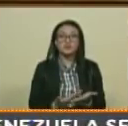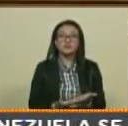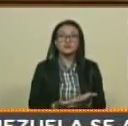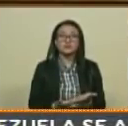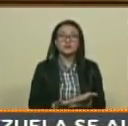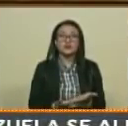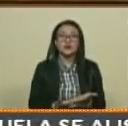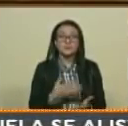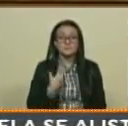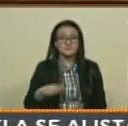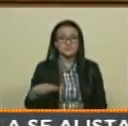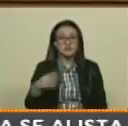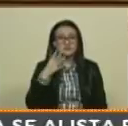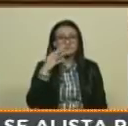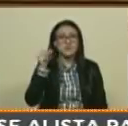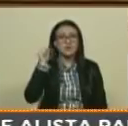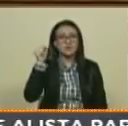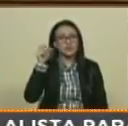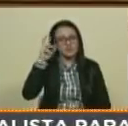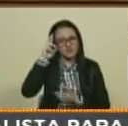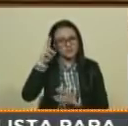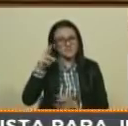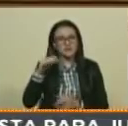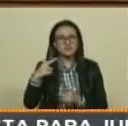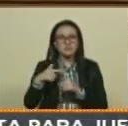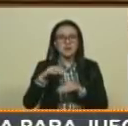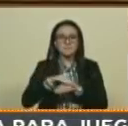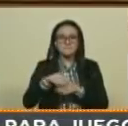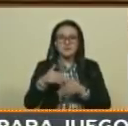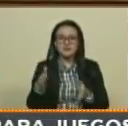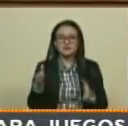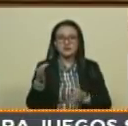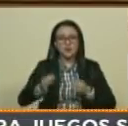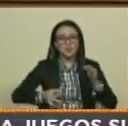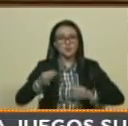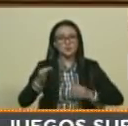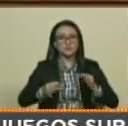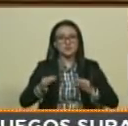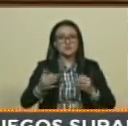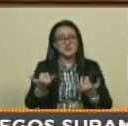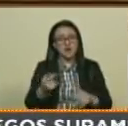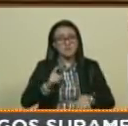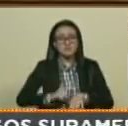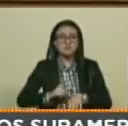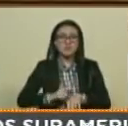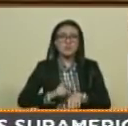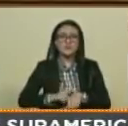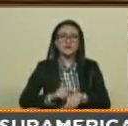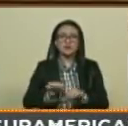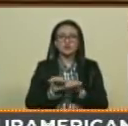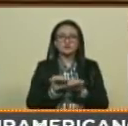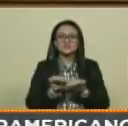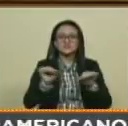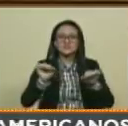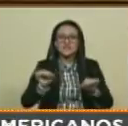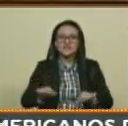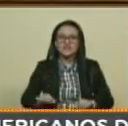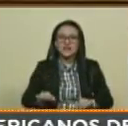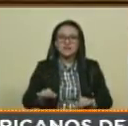al ciudadano presidente de la República, con todo el respeto, a la ministra Iris Varela, es el tiempo de crear un sistema